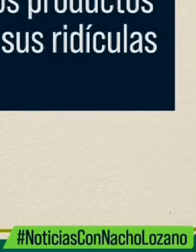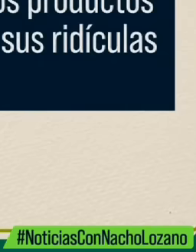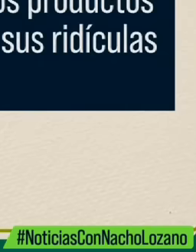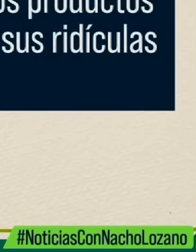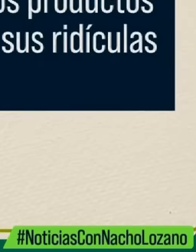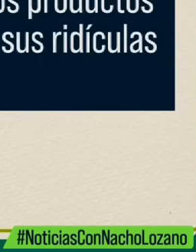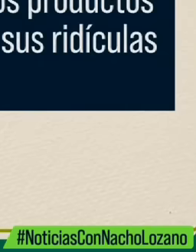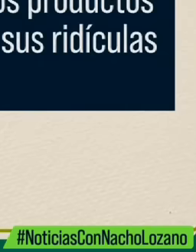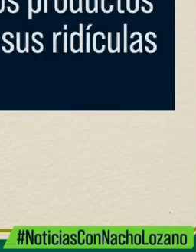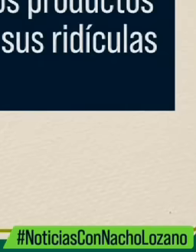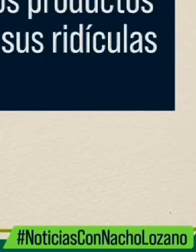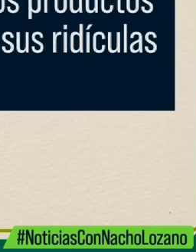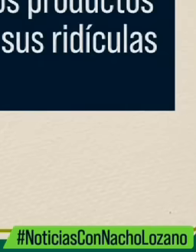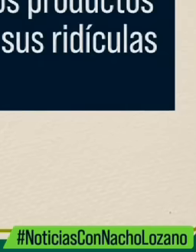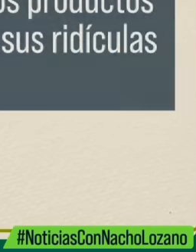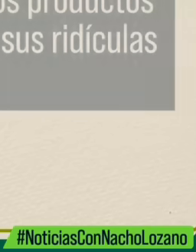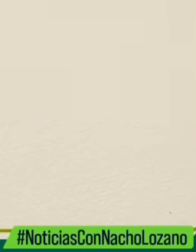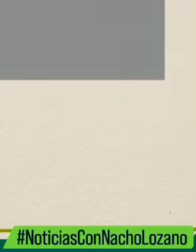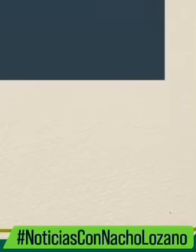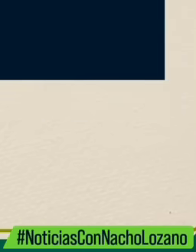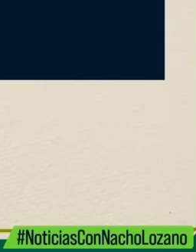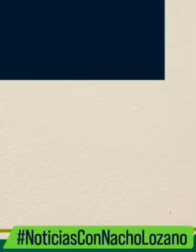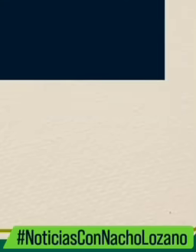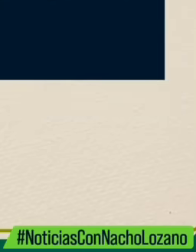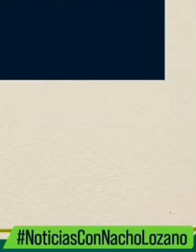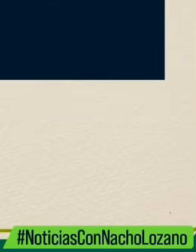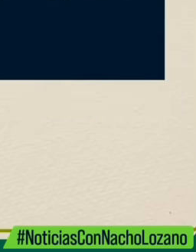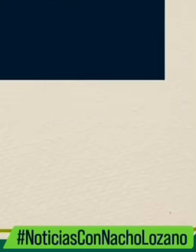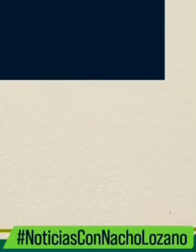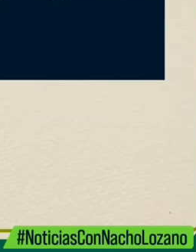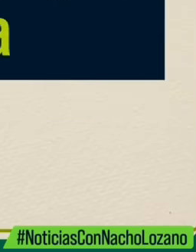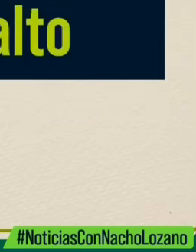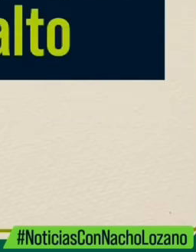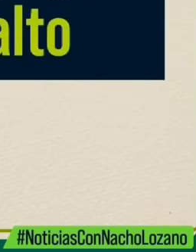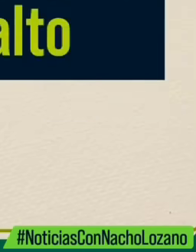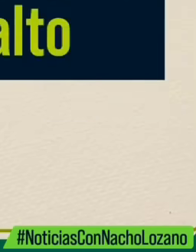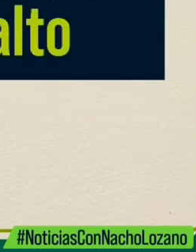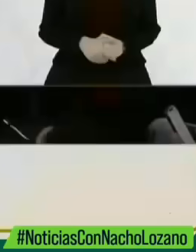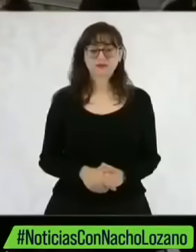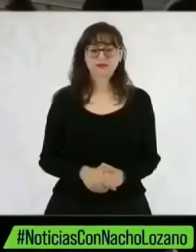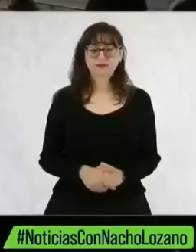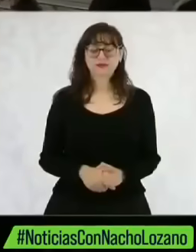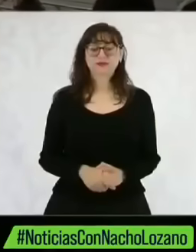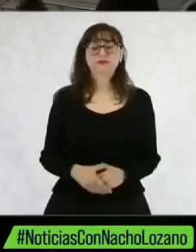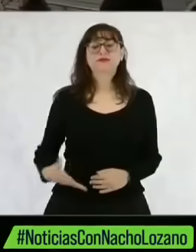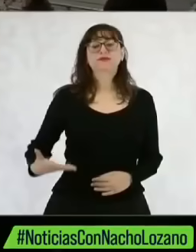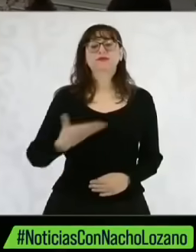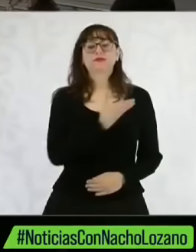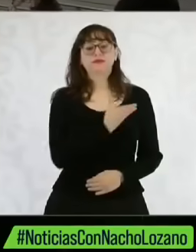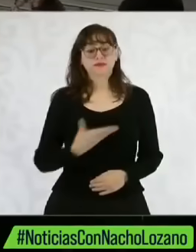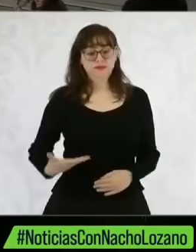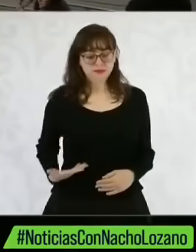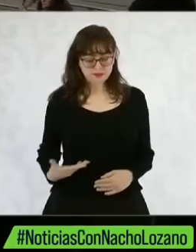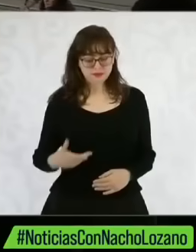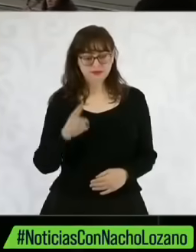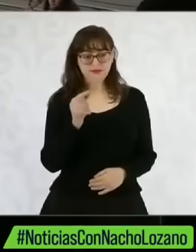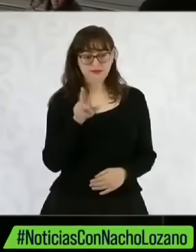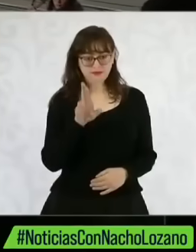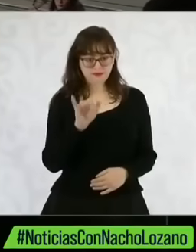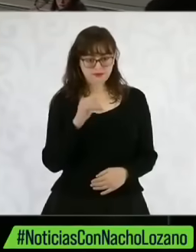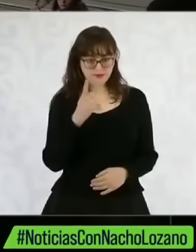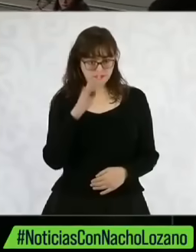ridículas fronteras abiertas es hora de que paguen un precio muy alto estimado presidente